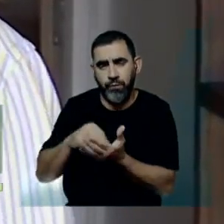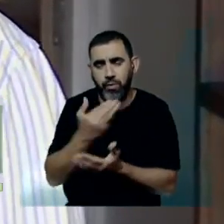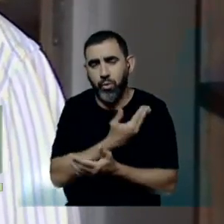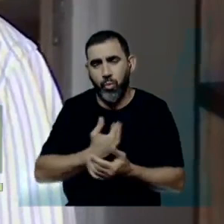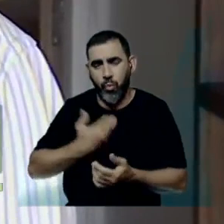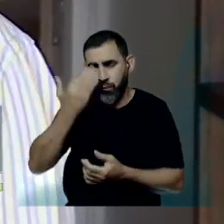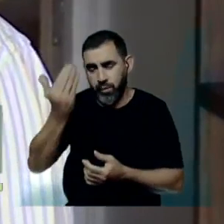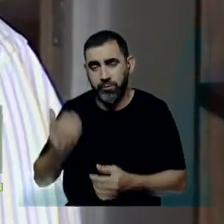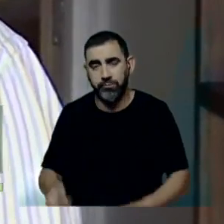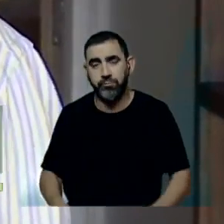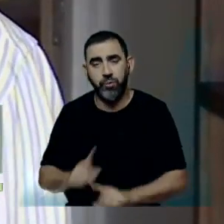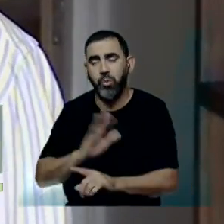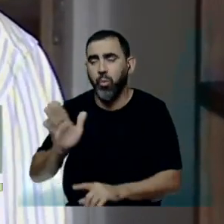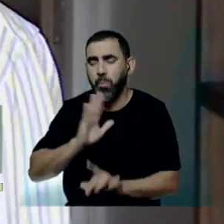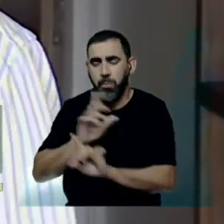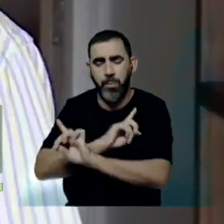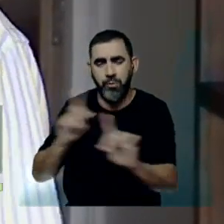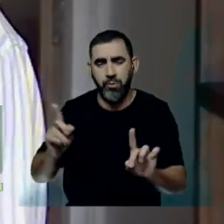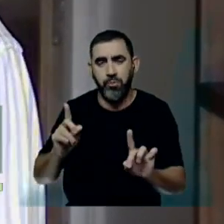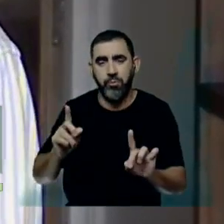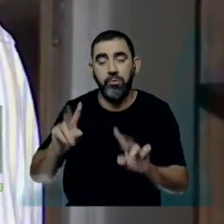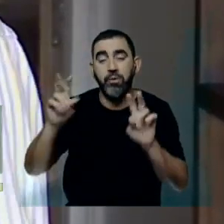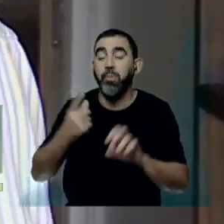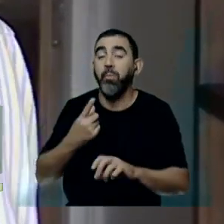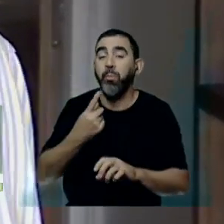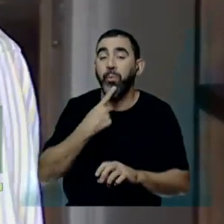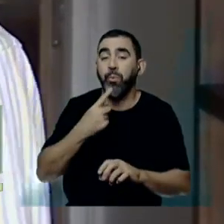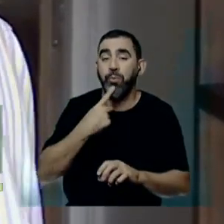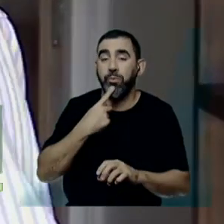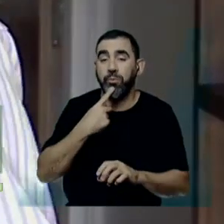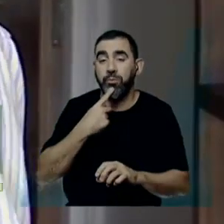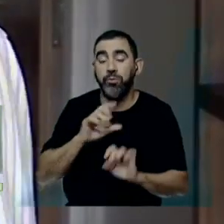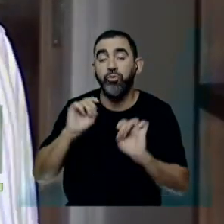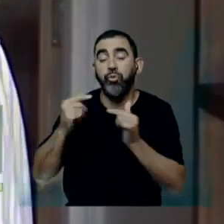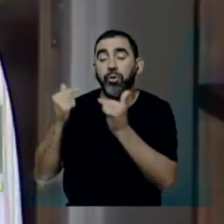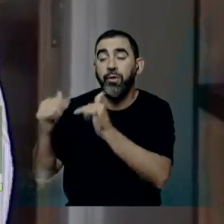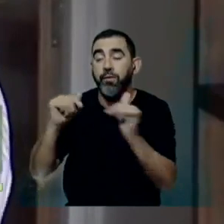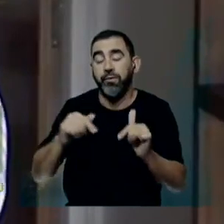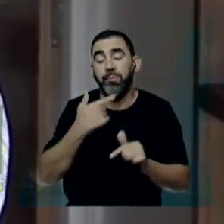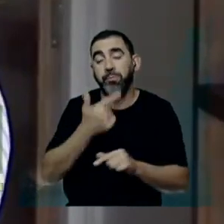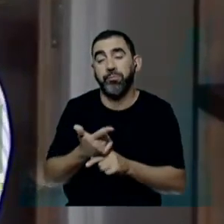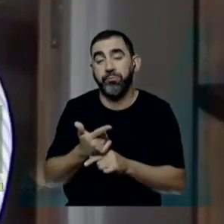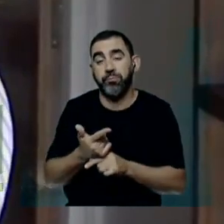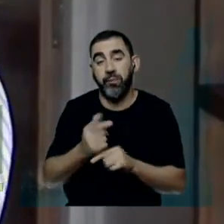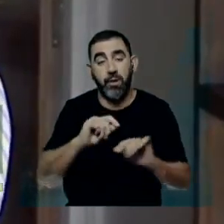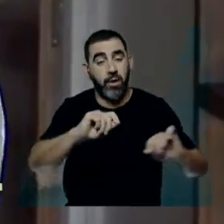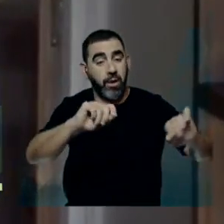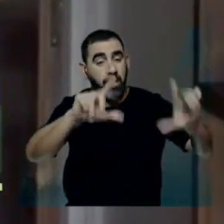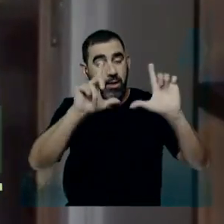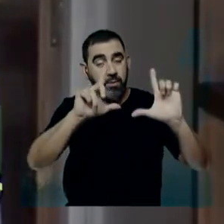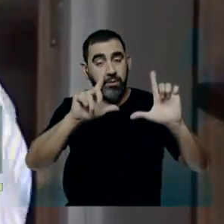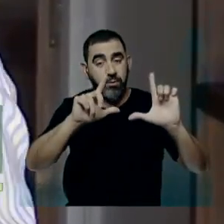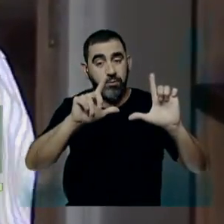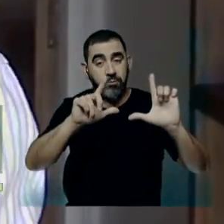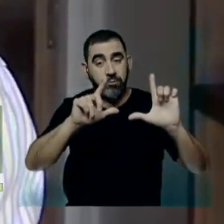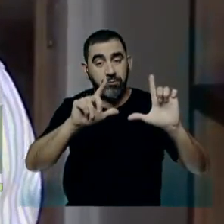frente. Pero esto no es personal, esto es un tema político y la diferencia básicamente es esa. Es decir, bueno, una candidatura